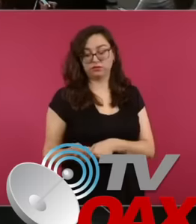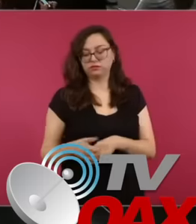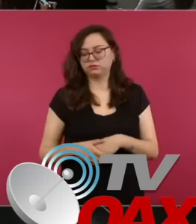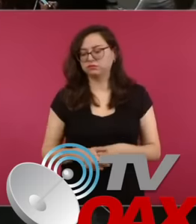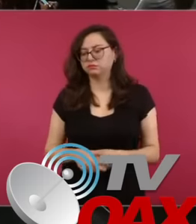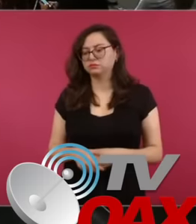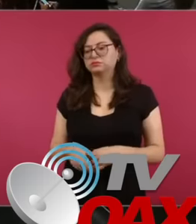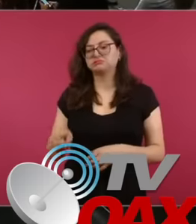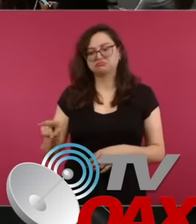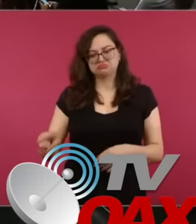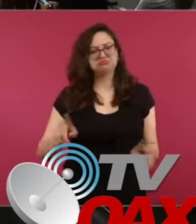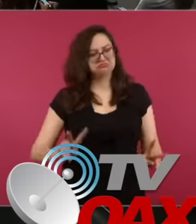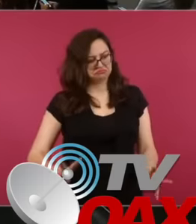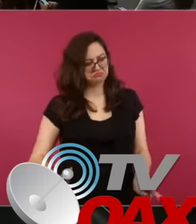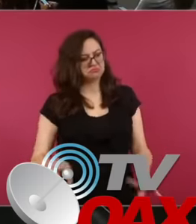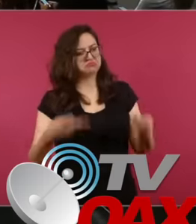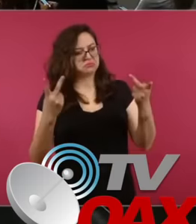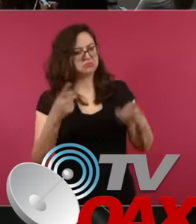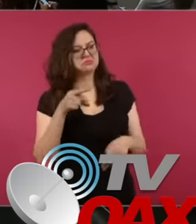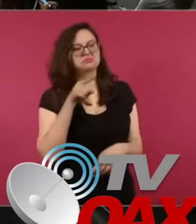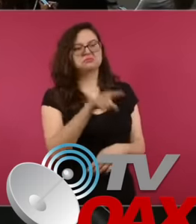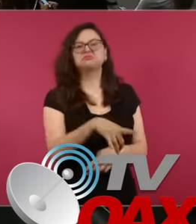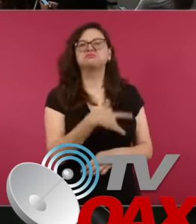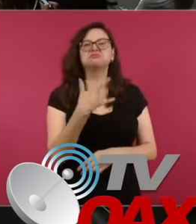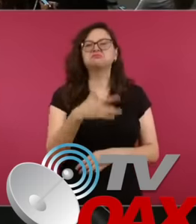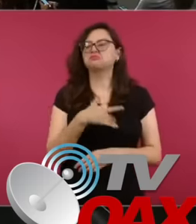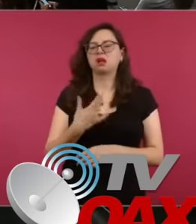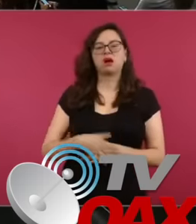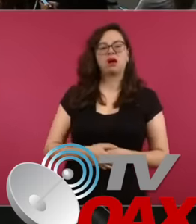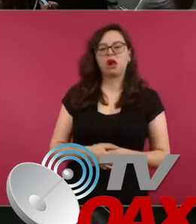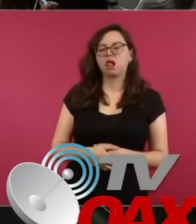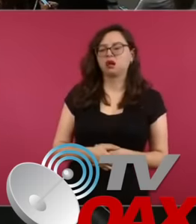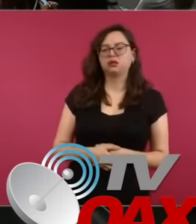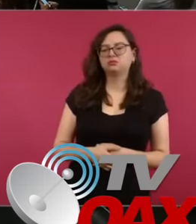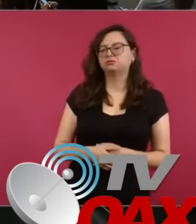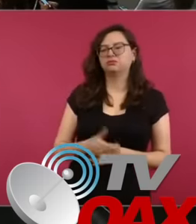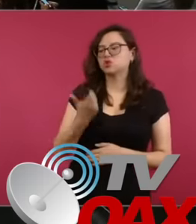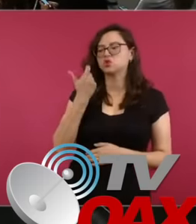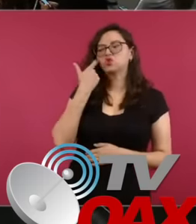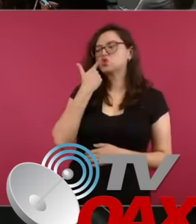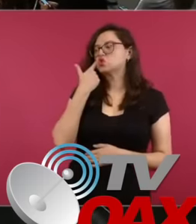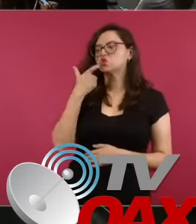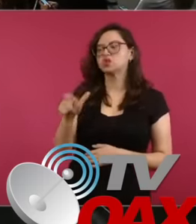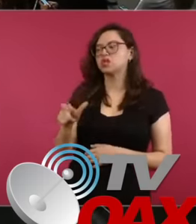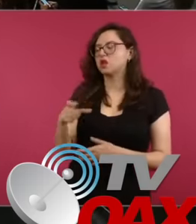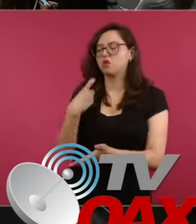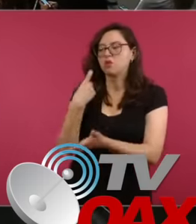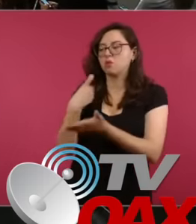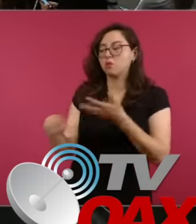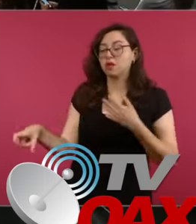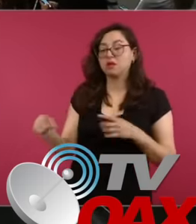hablan con una persona que había trabajado en Fonatur